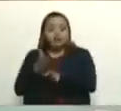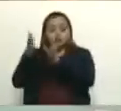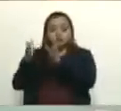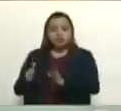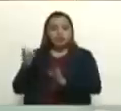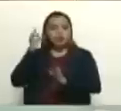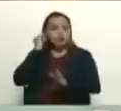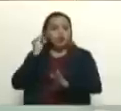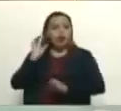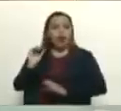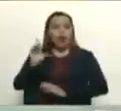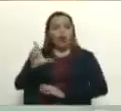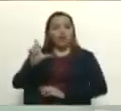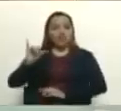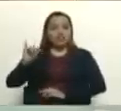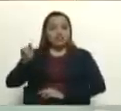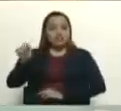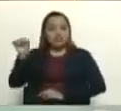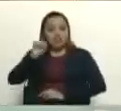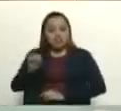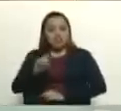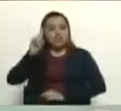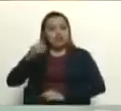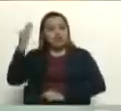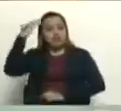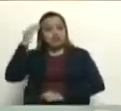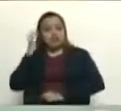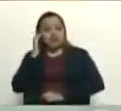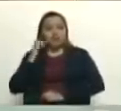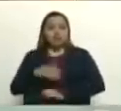Rodríguez tuvieron esa cercanía. Uh-huh. En los